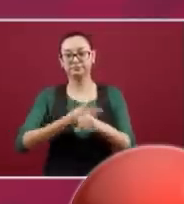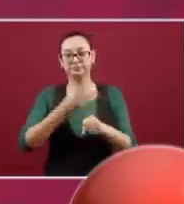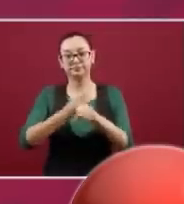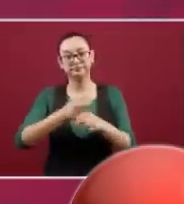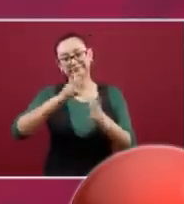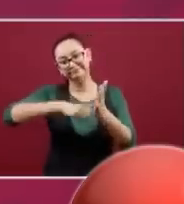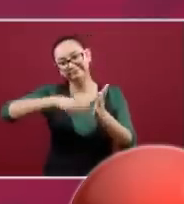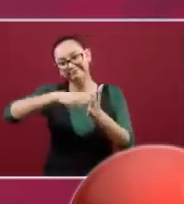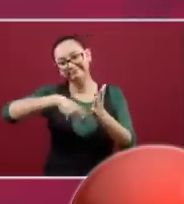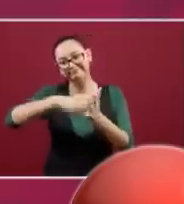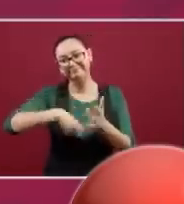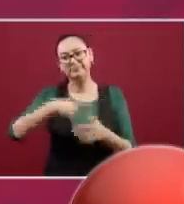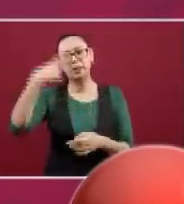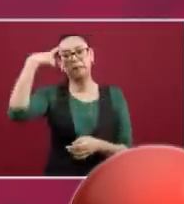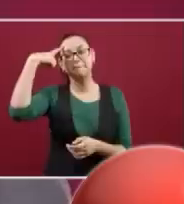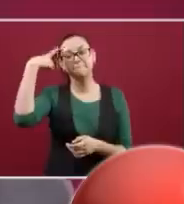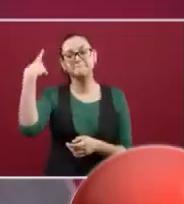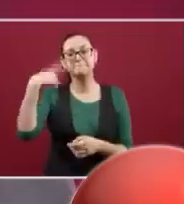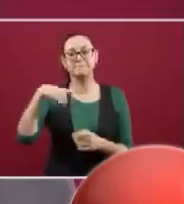para